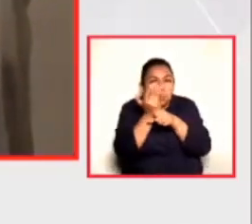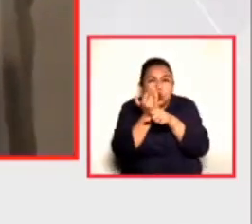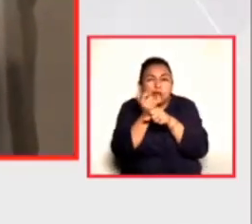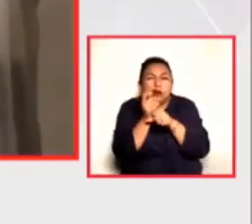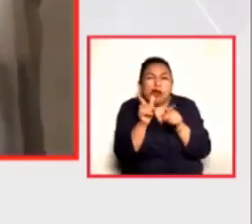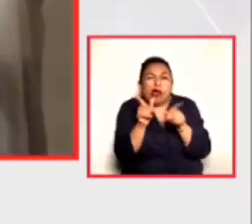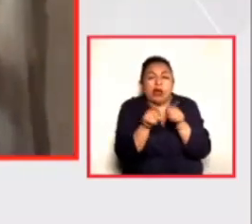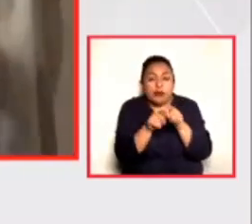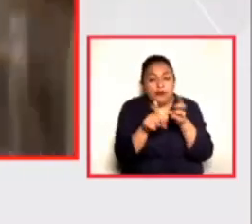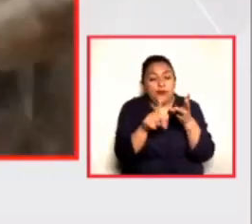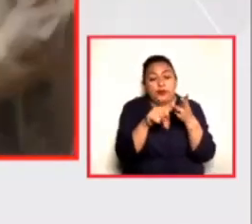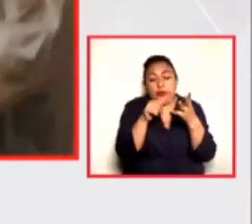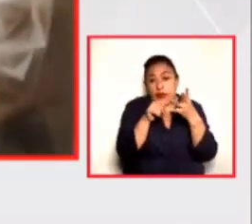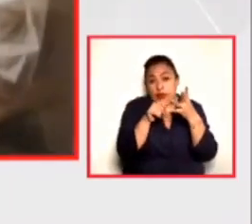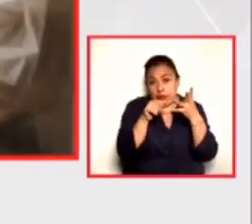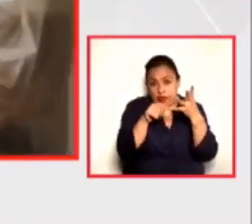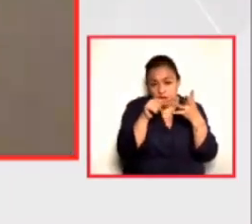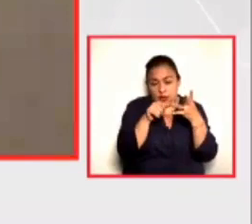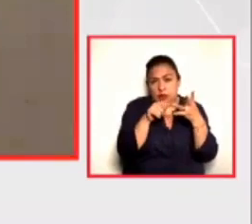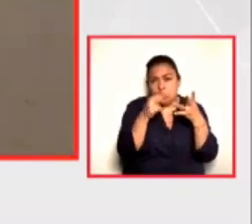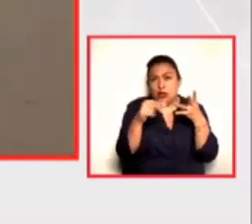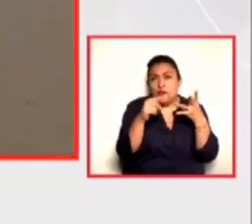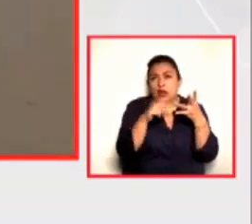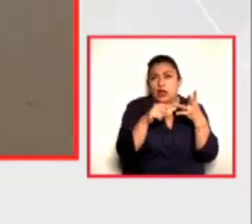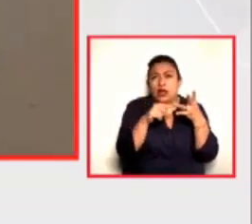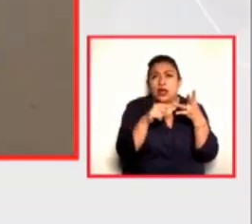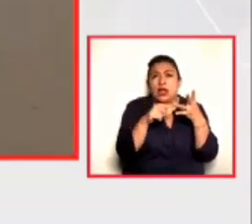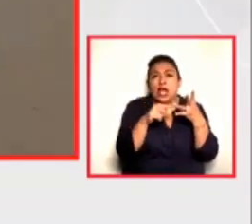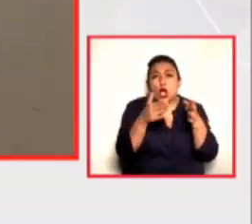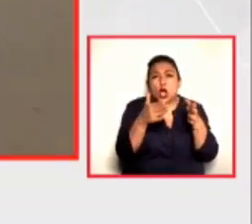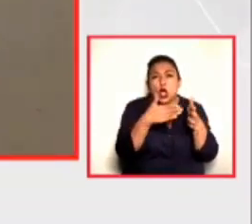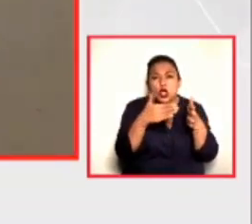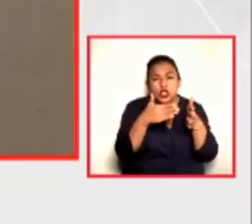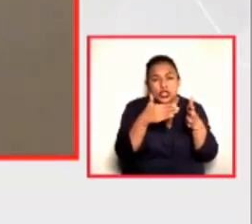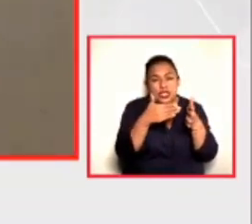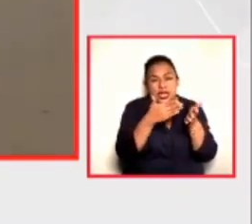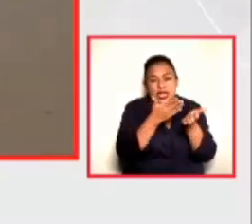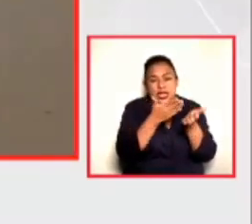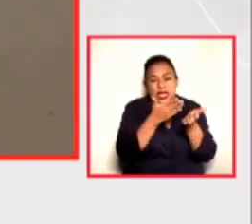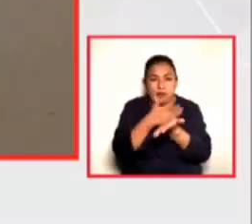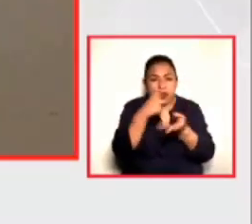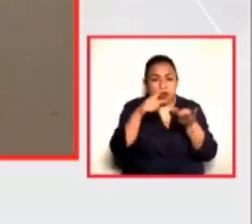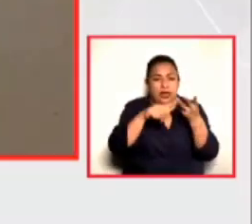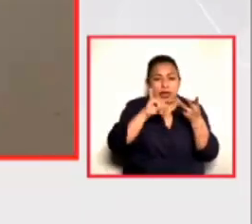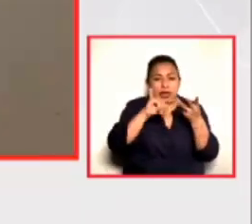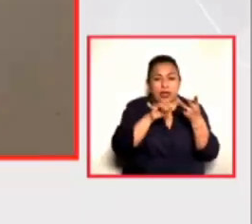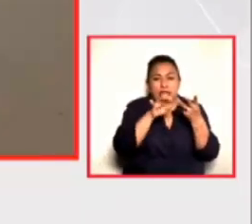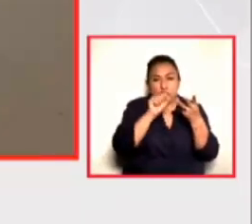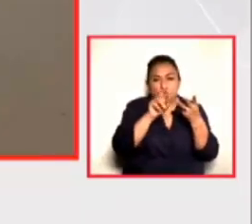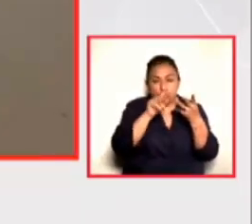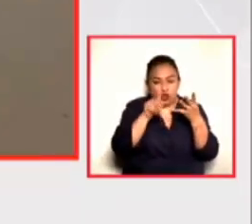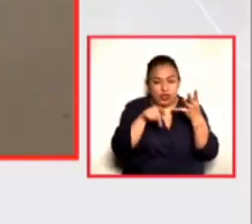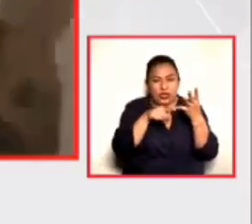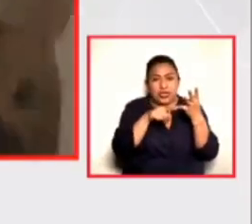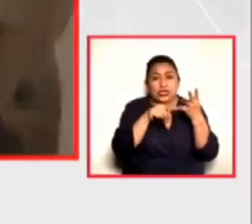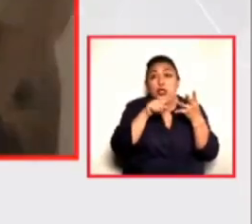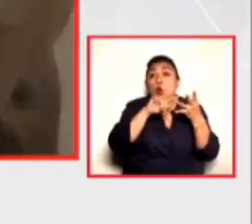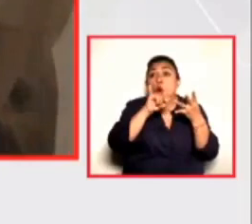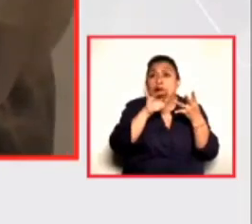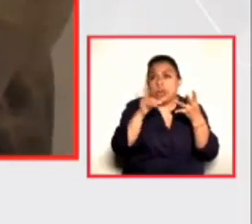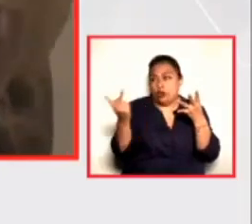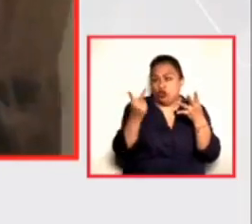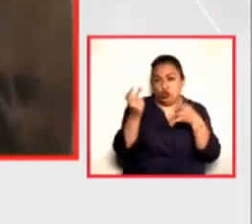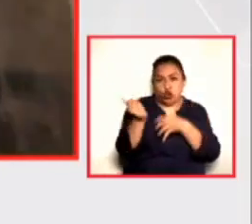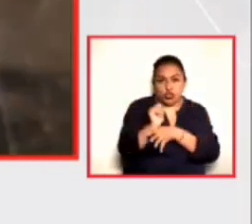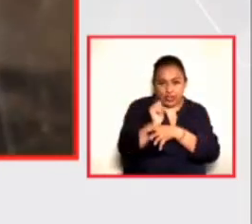dos videos que se llaman Desarticulando la cocina con Jesús Rodríguez y con Juan Carlos Saavedra, que somos los dos actores,